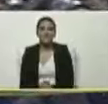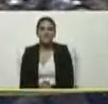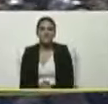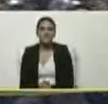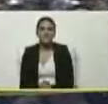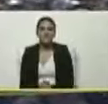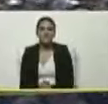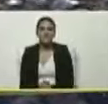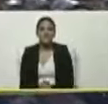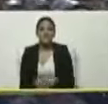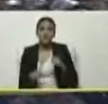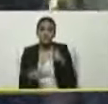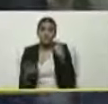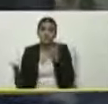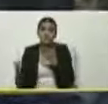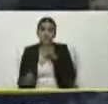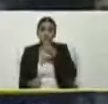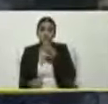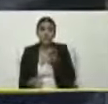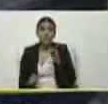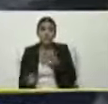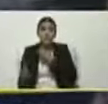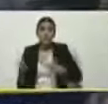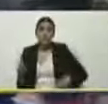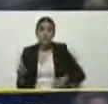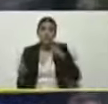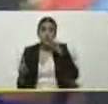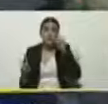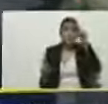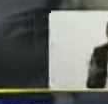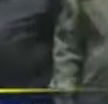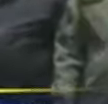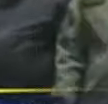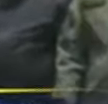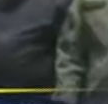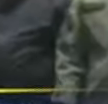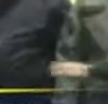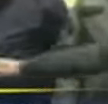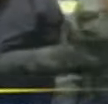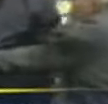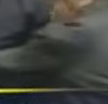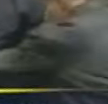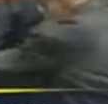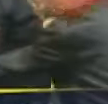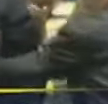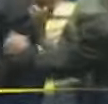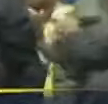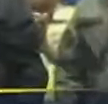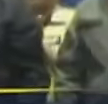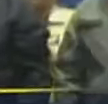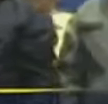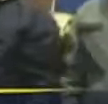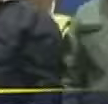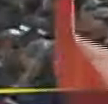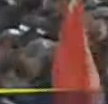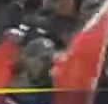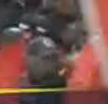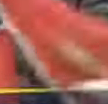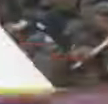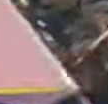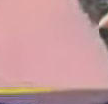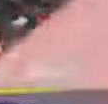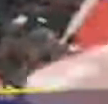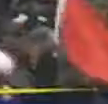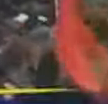Allí tenían las declaraciones del presidente de la República, Nicolás Maduro Moros, y comandante en jefe de la Fuerza Armada Nacional Bolivariana. Exhortaba a